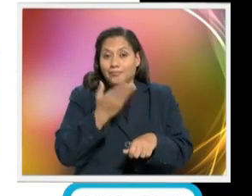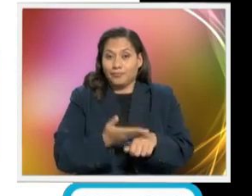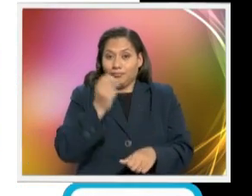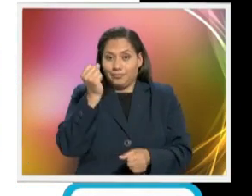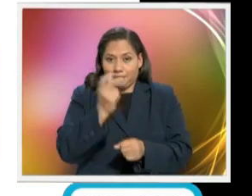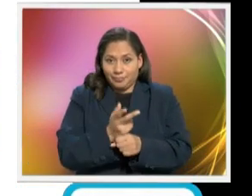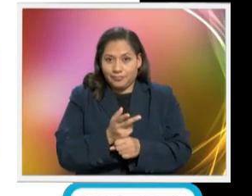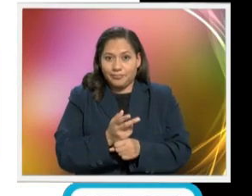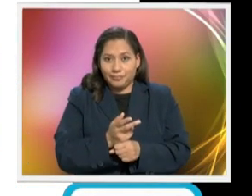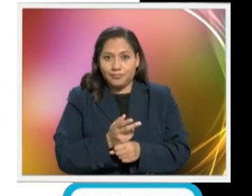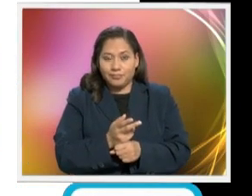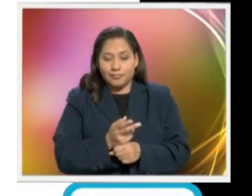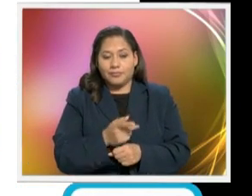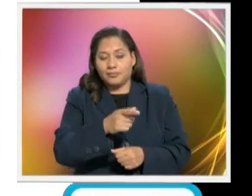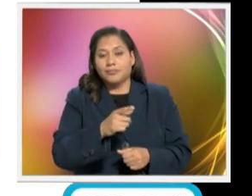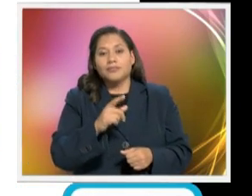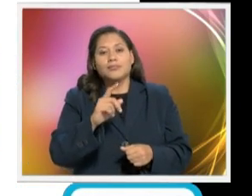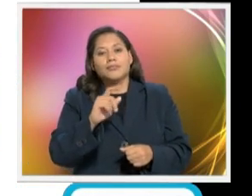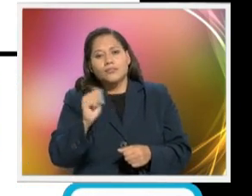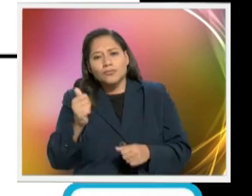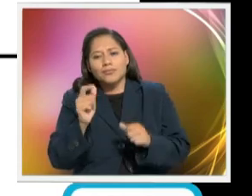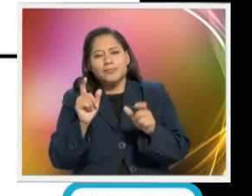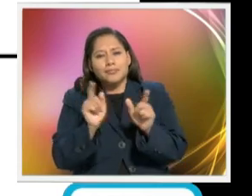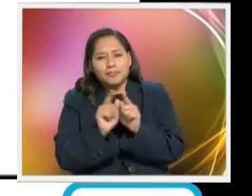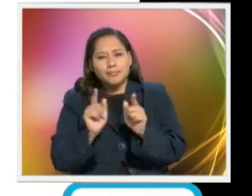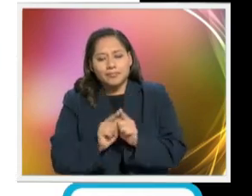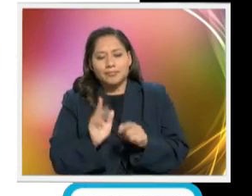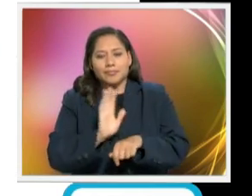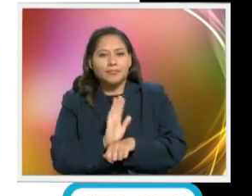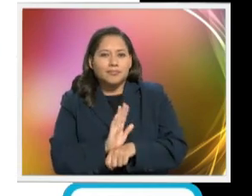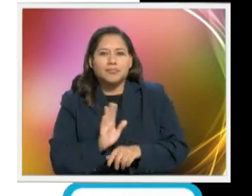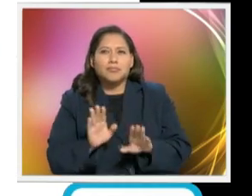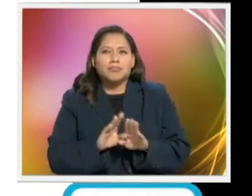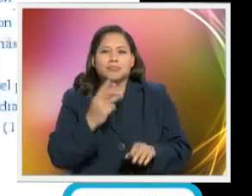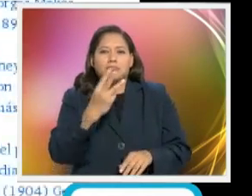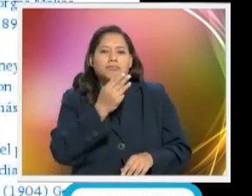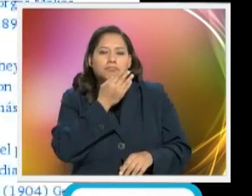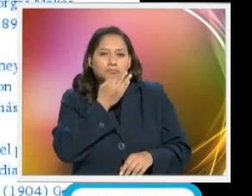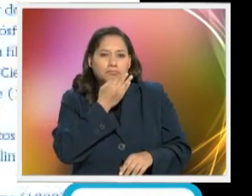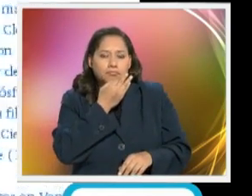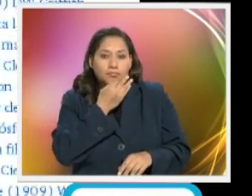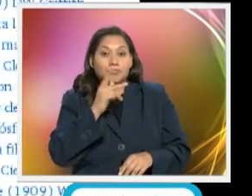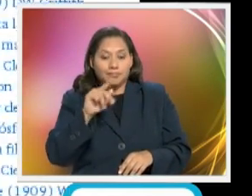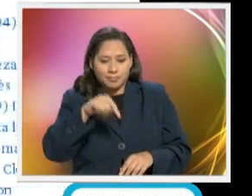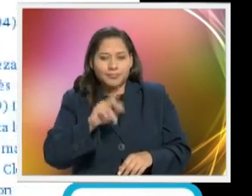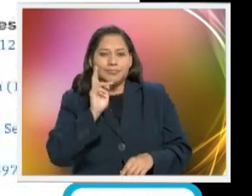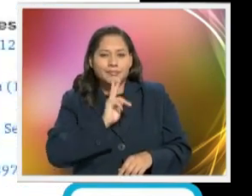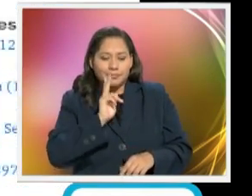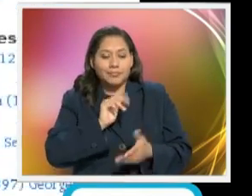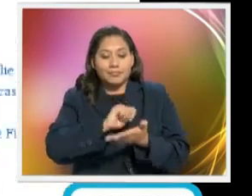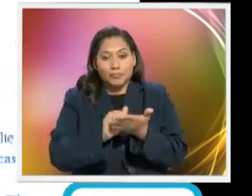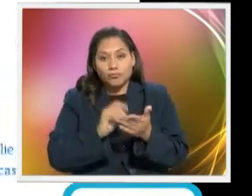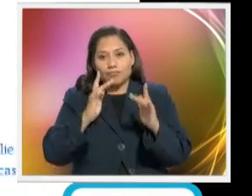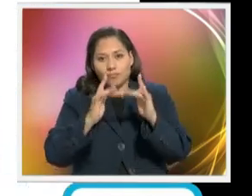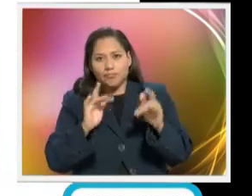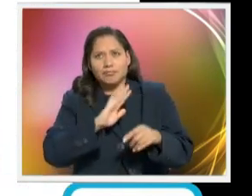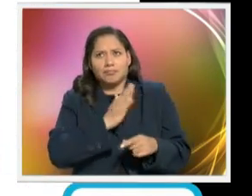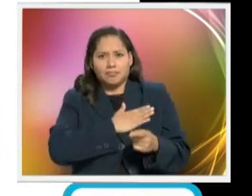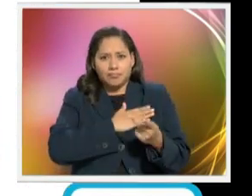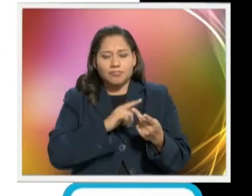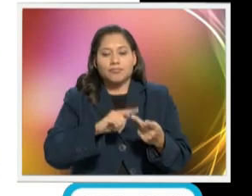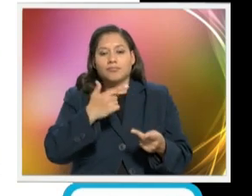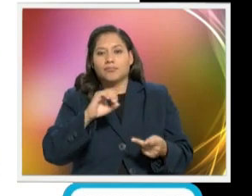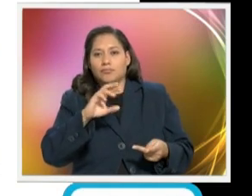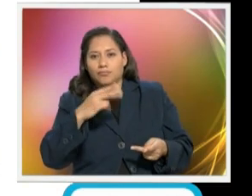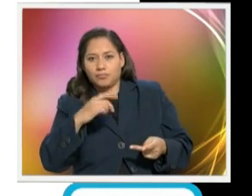temprano, otra vez de pequeñas películas que no duran más de 3 minutos, pero aquí vamos a ver autores franceses, españoles, como